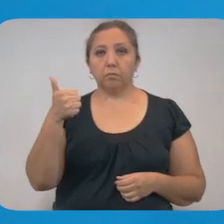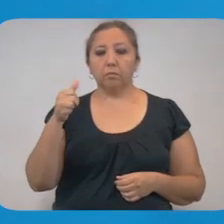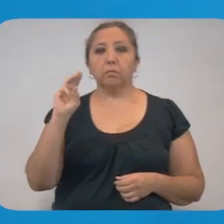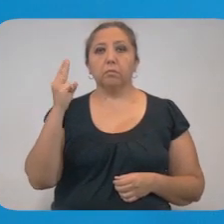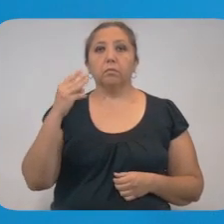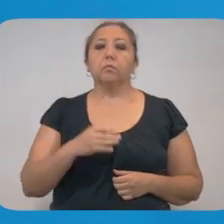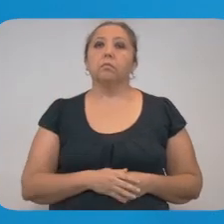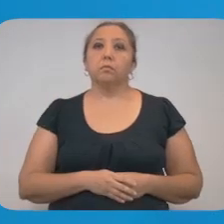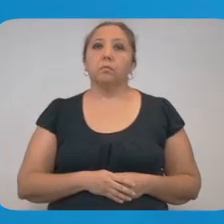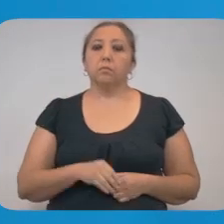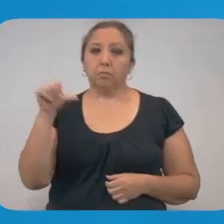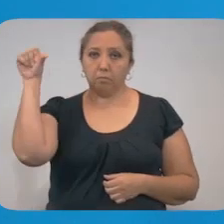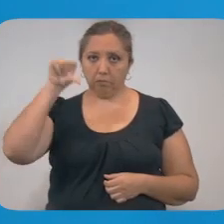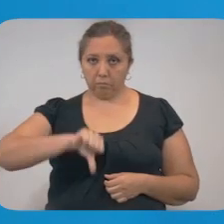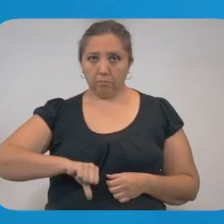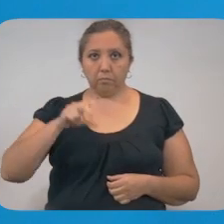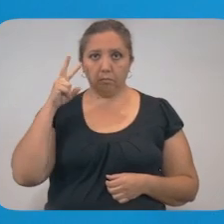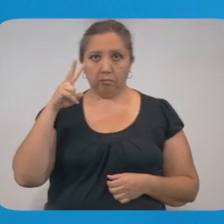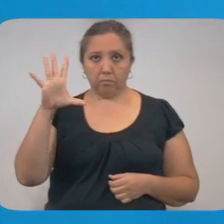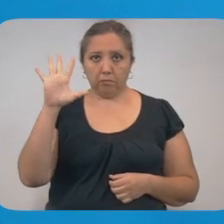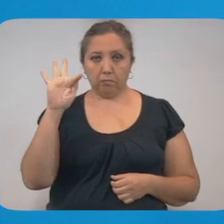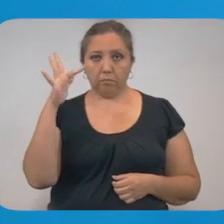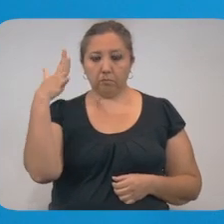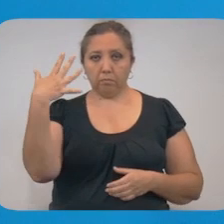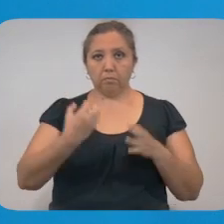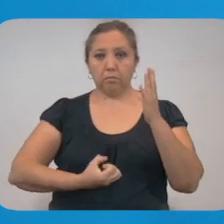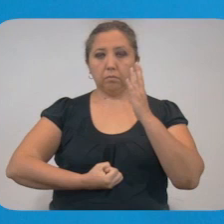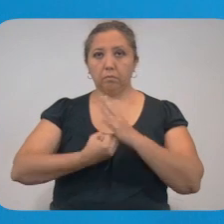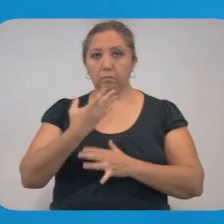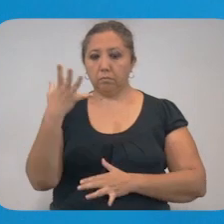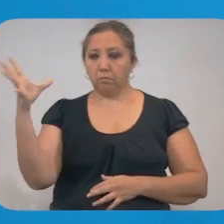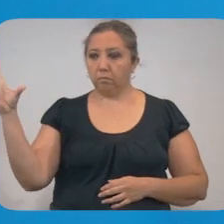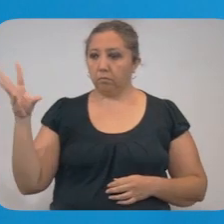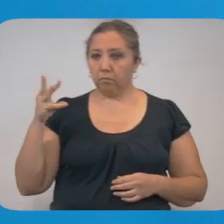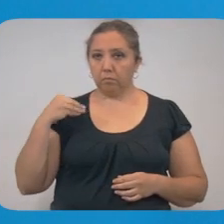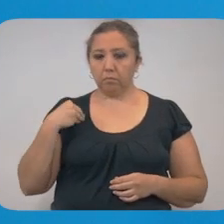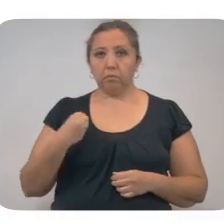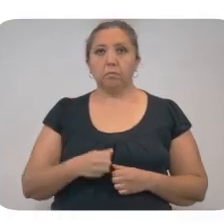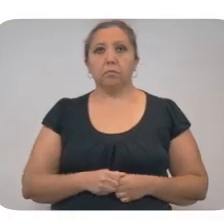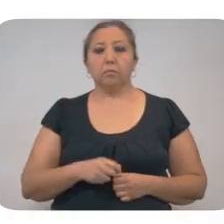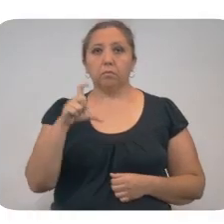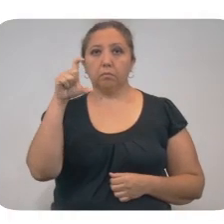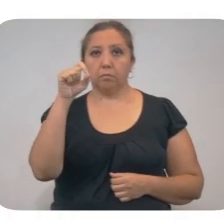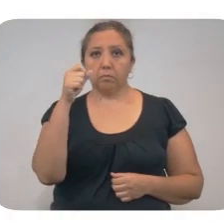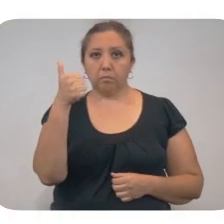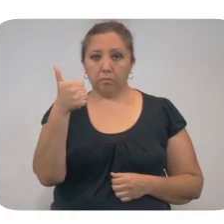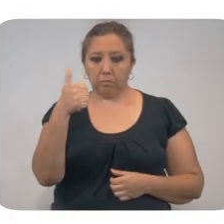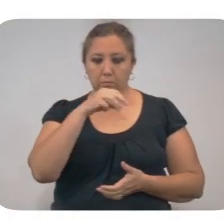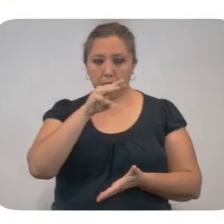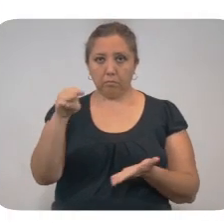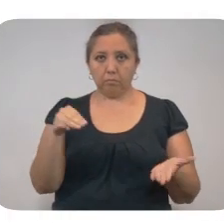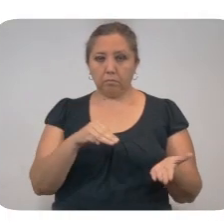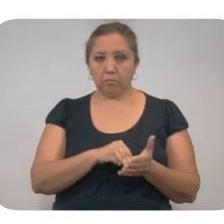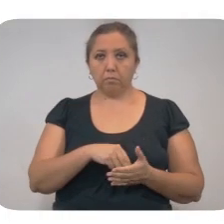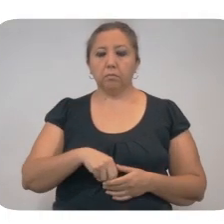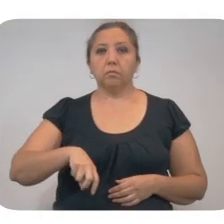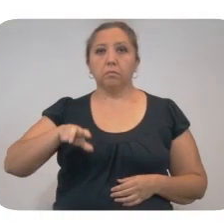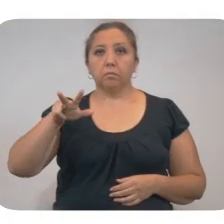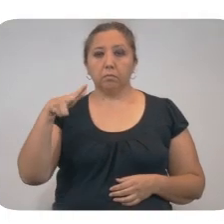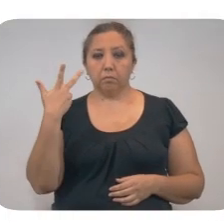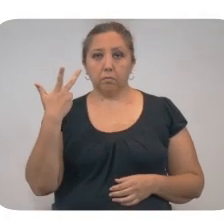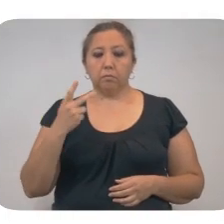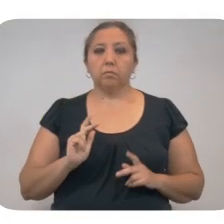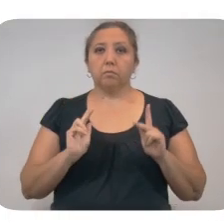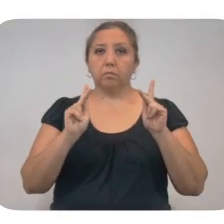26 de mayo. Hoy se detectaron 45 nuevos contagios de coronavirus, 26 en Mérida, 3 en